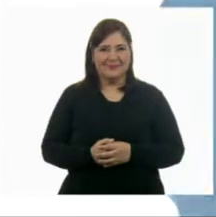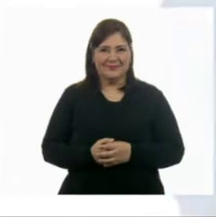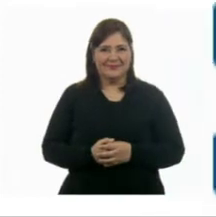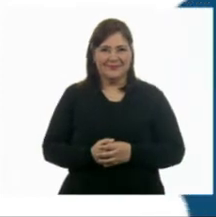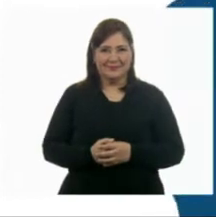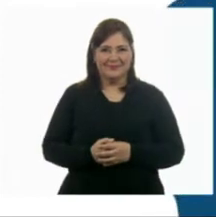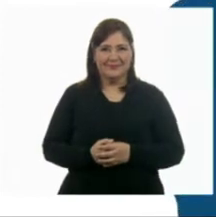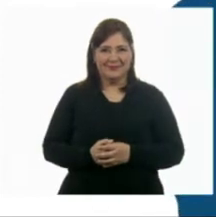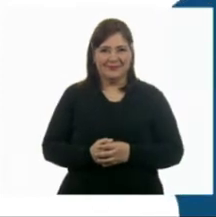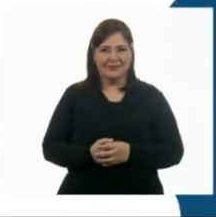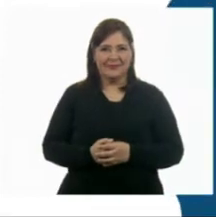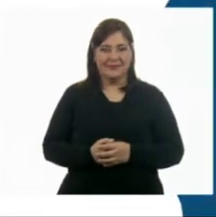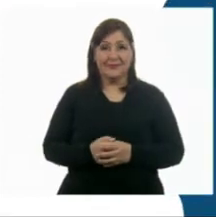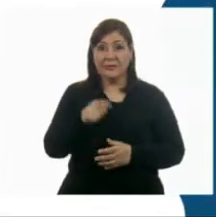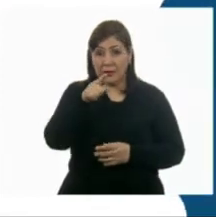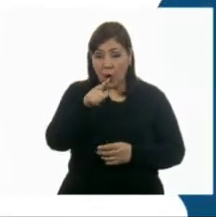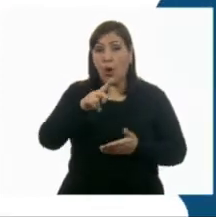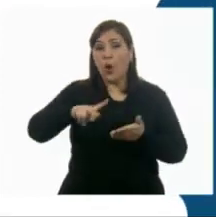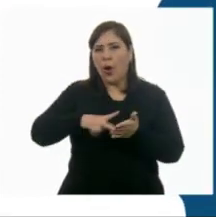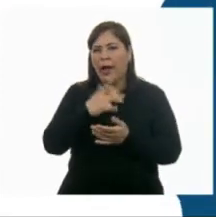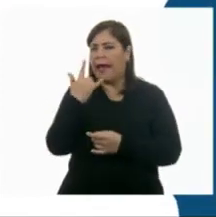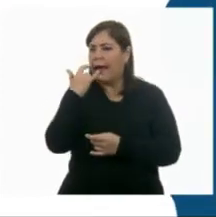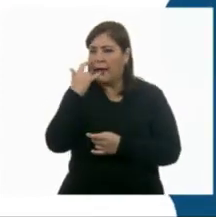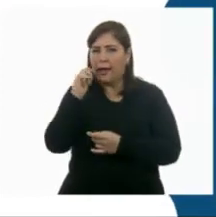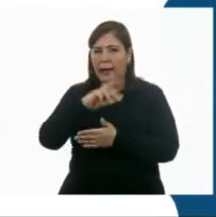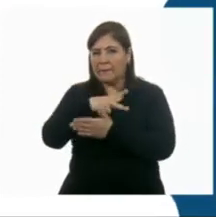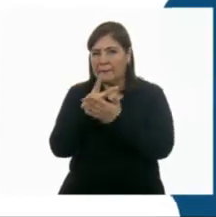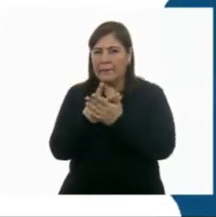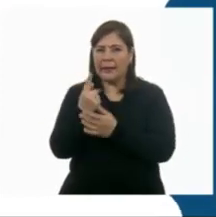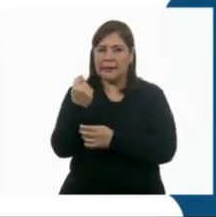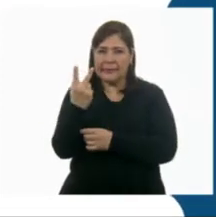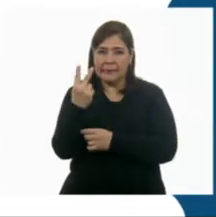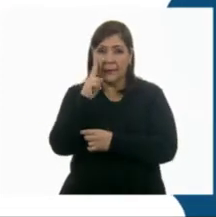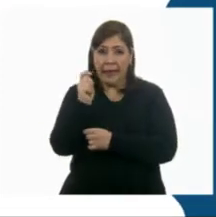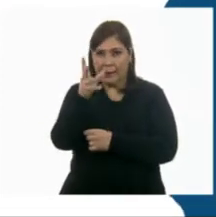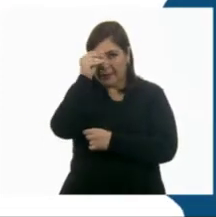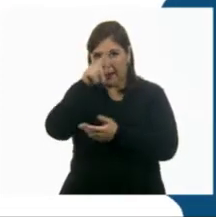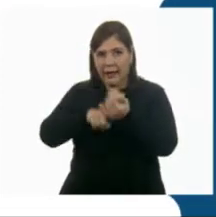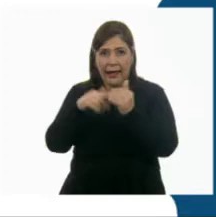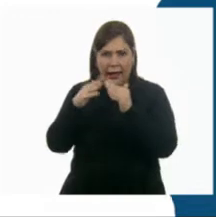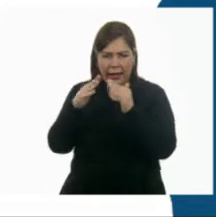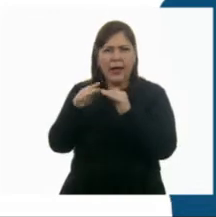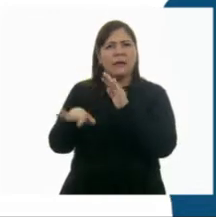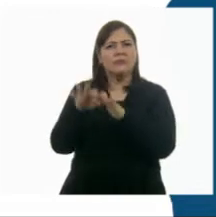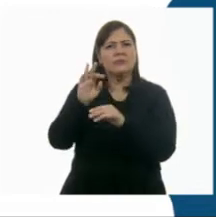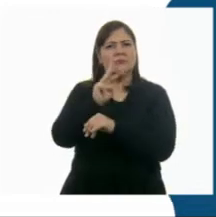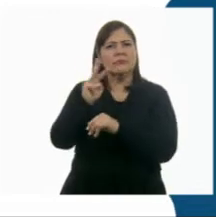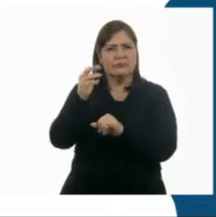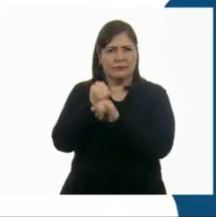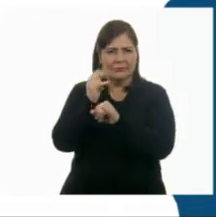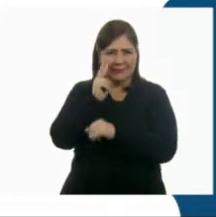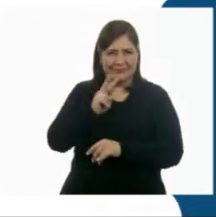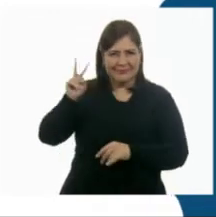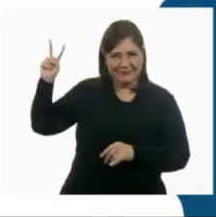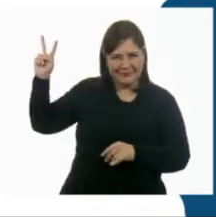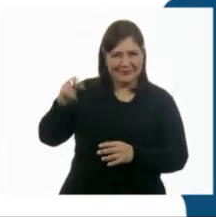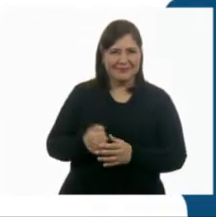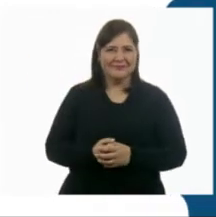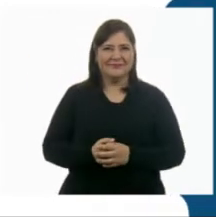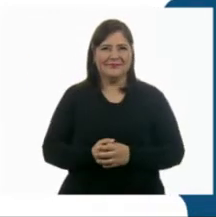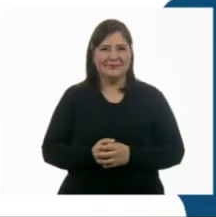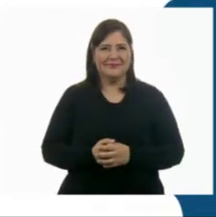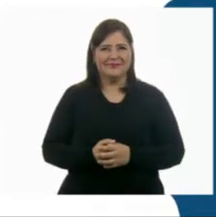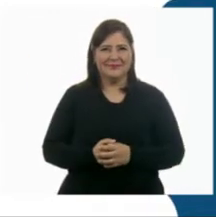conalitec.cep.gov.mx. Si quieres volver a ver el programa de Aprende en Casa, lo puedes encontrar en la siguiente liga,